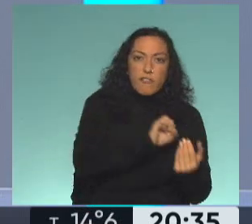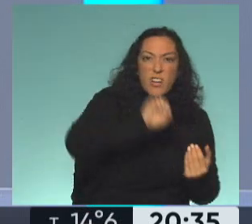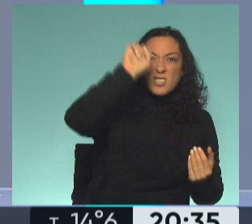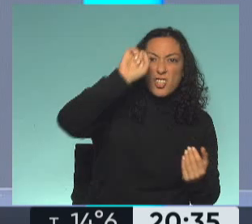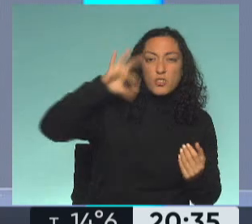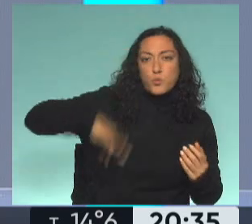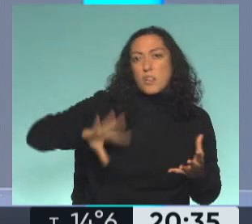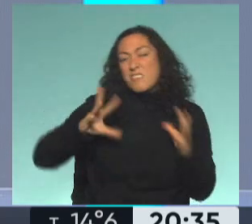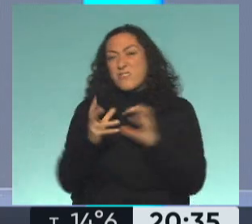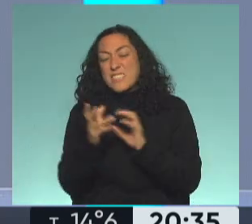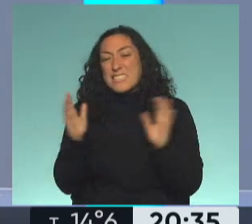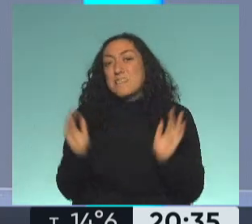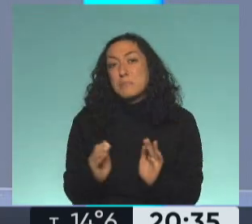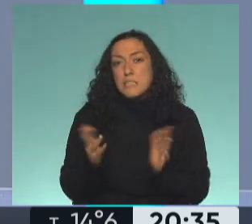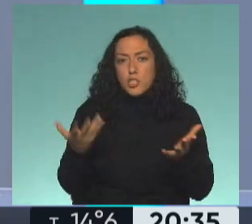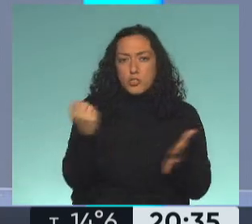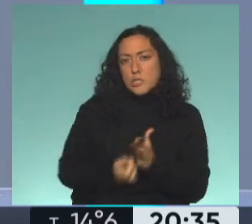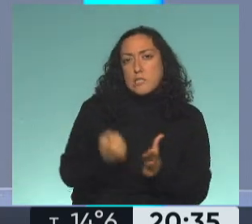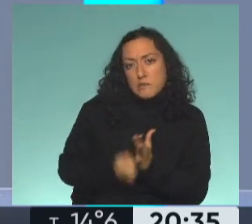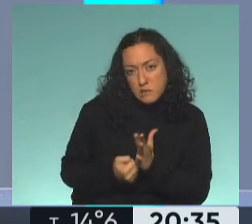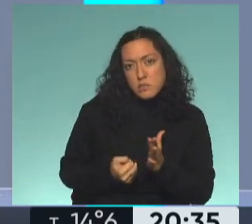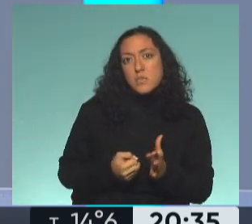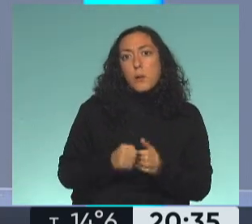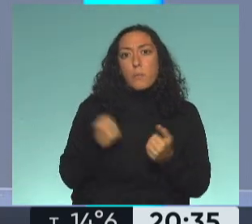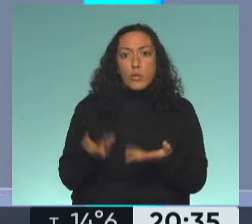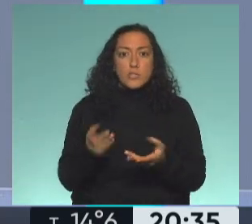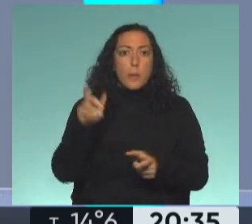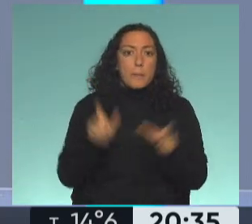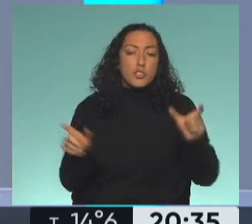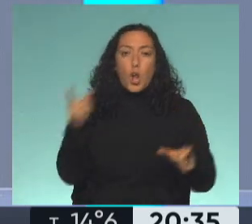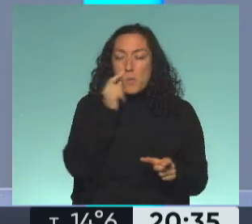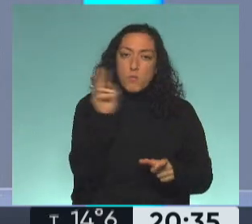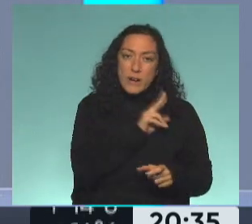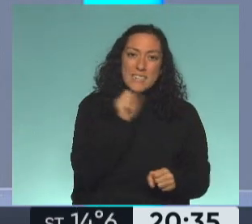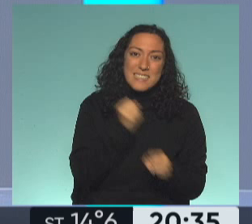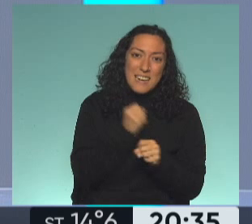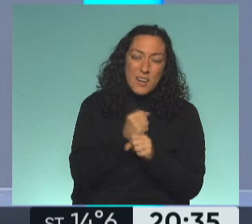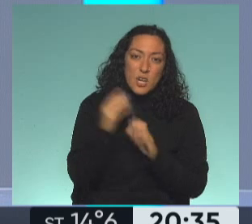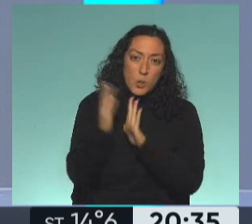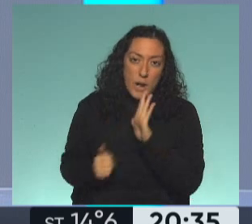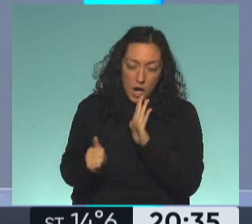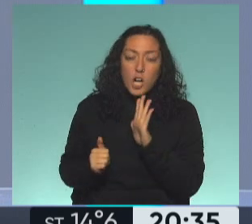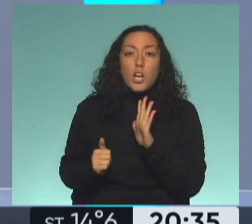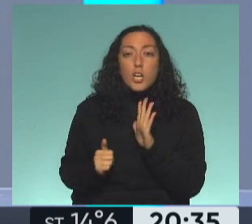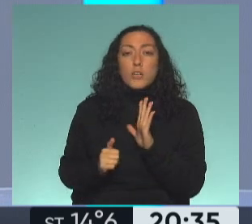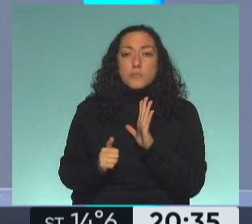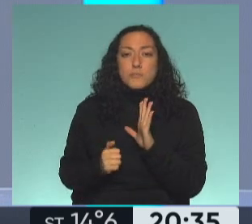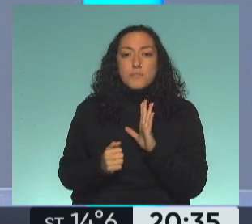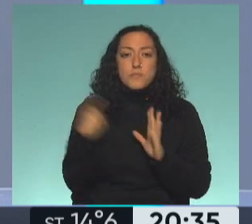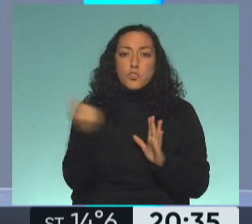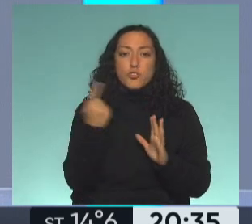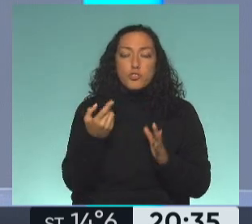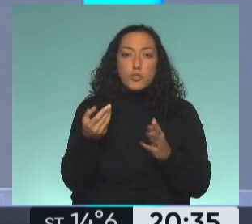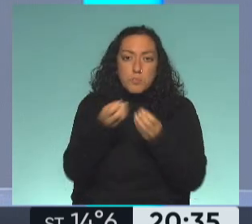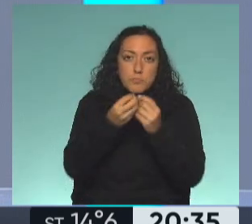dañinamente posible. Entonces, por ejemplo, para los trabajadores y trabajadoras formales, lo que habilitamos